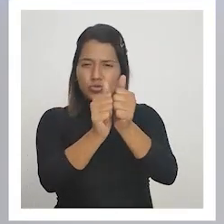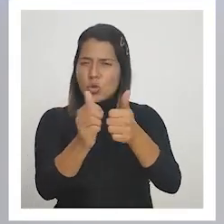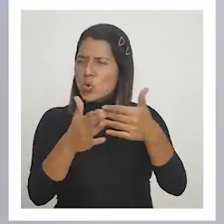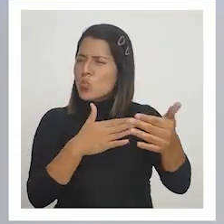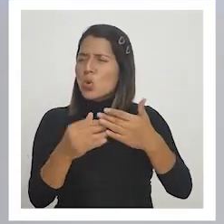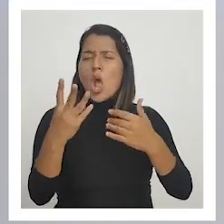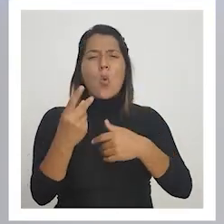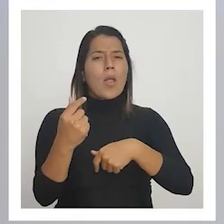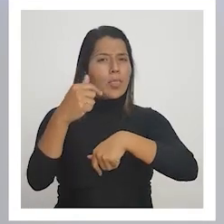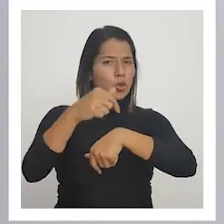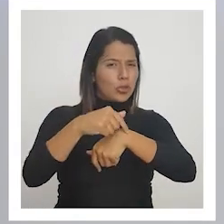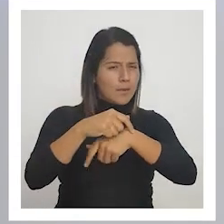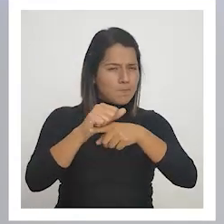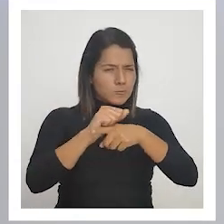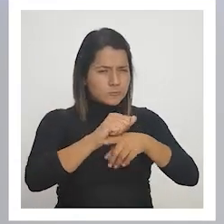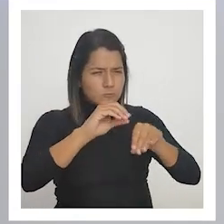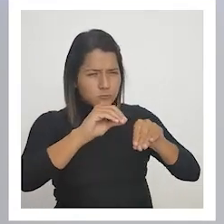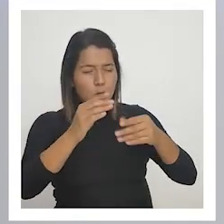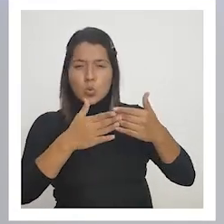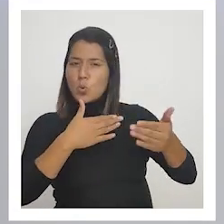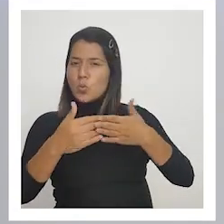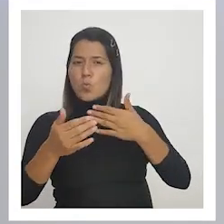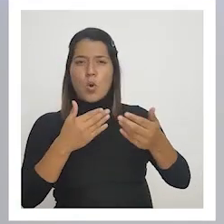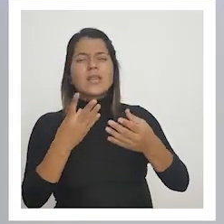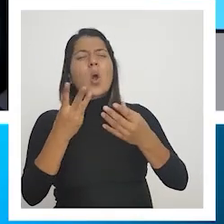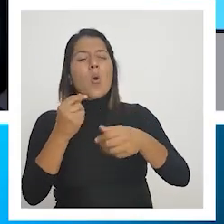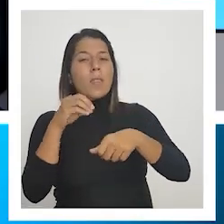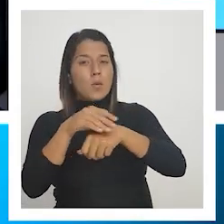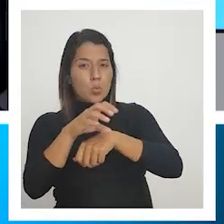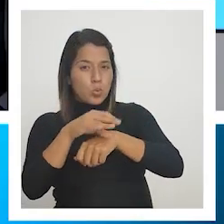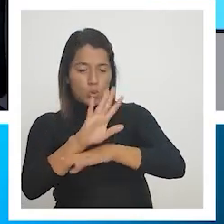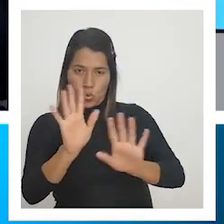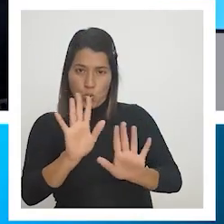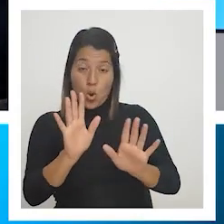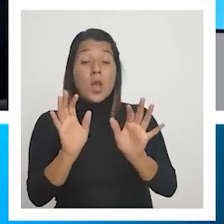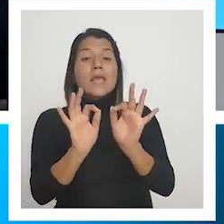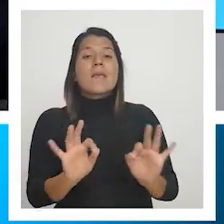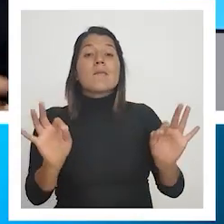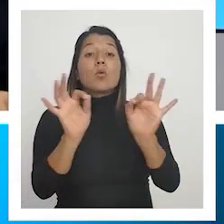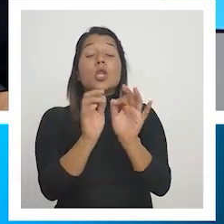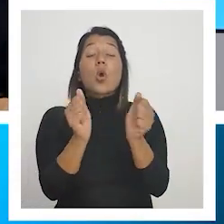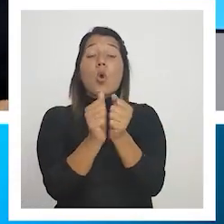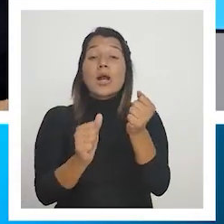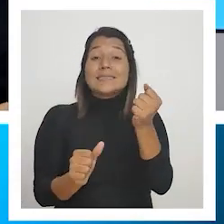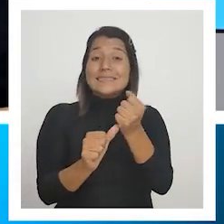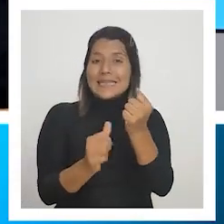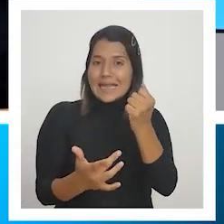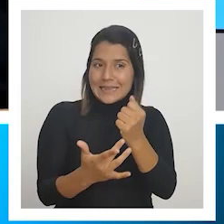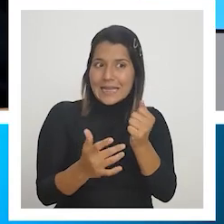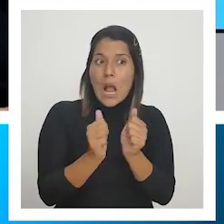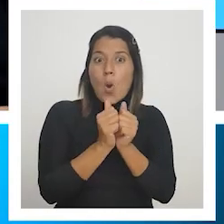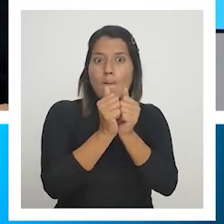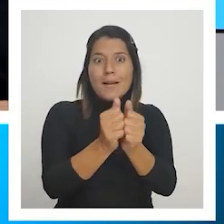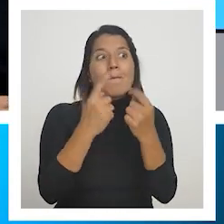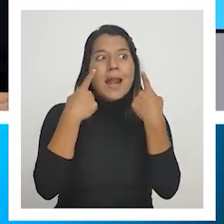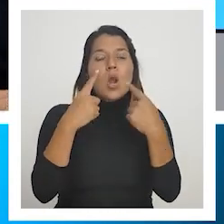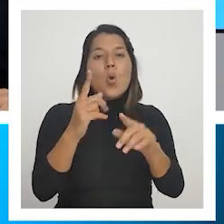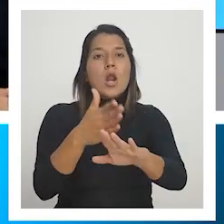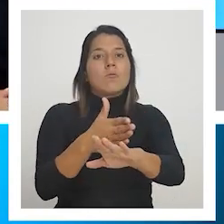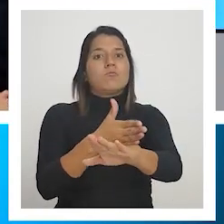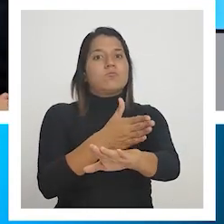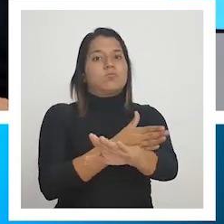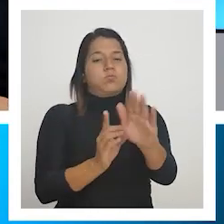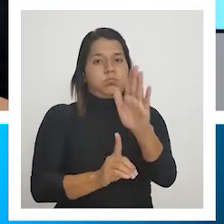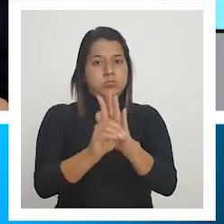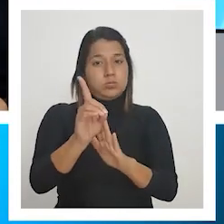capacitaciones, lo importante es que con asistencia técnica los llevamos de la mano para que puedan crecer. Y el tercer elemento es el tema del financiamiento, que